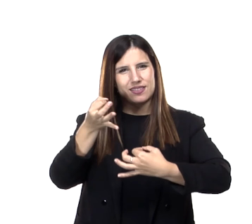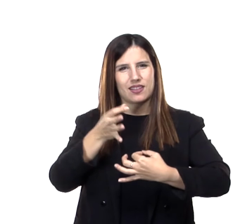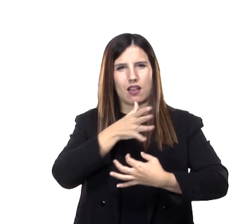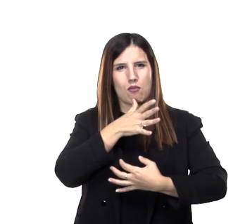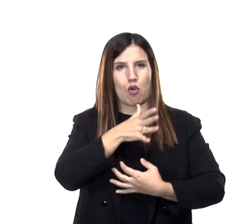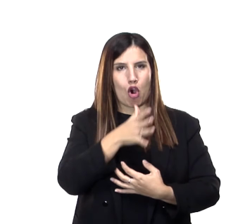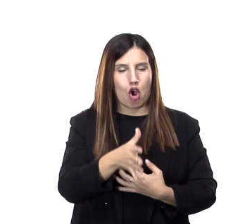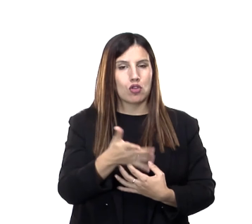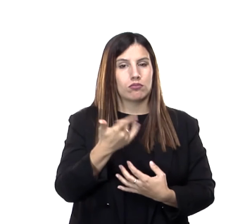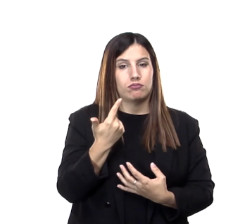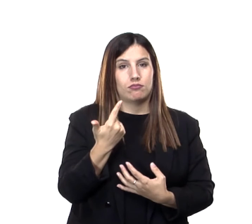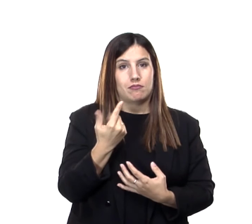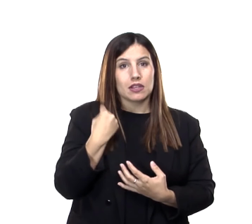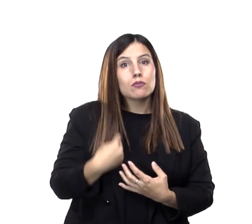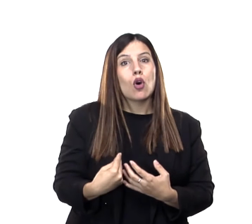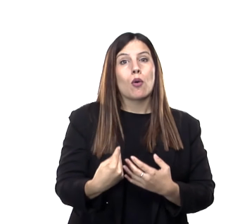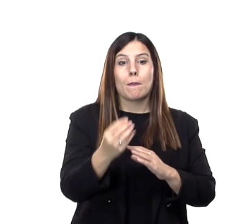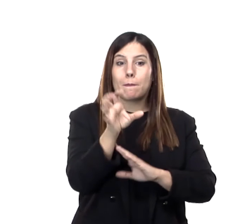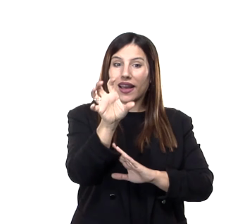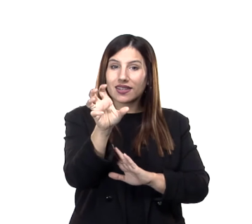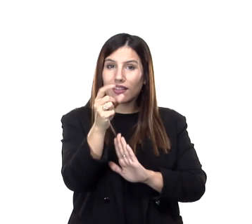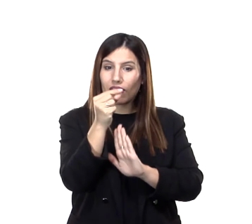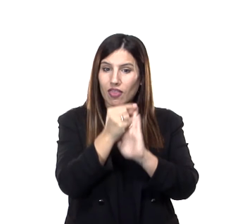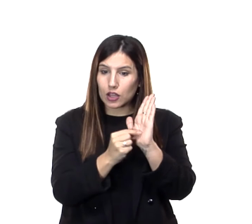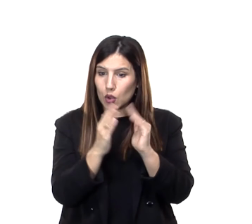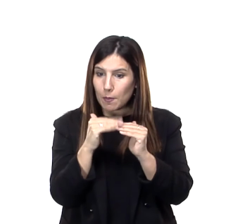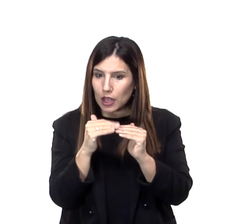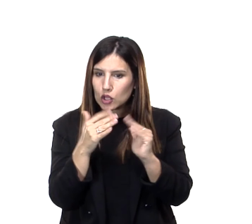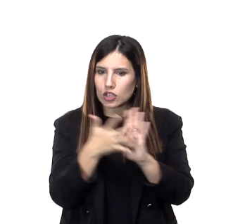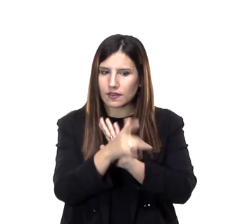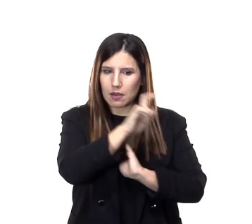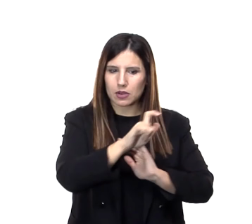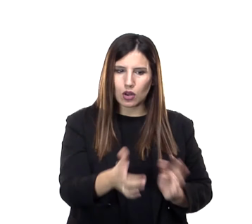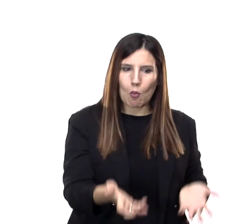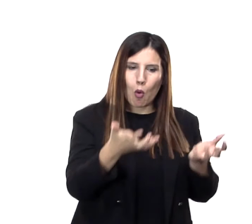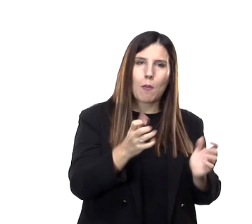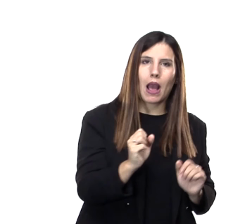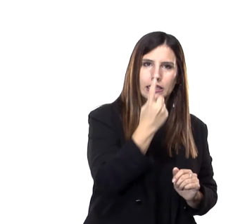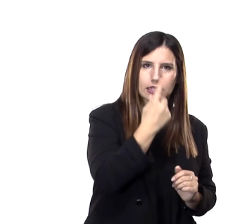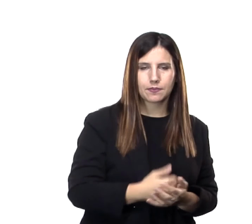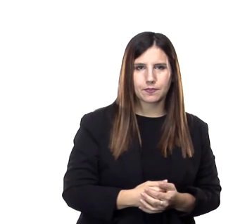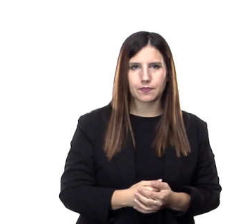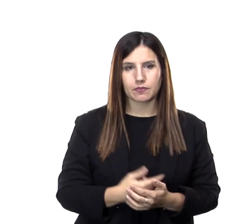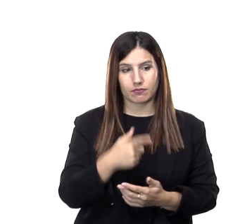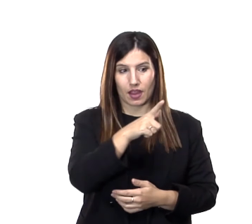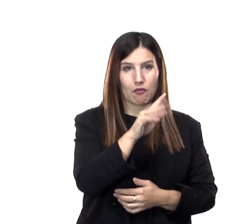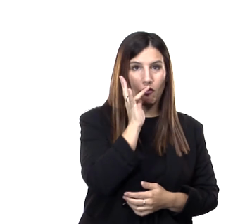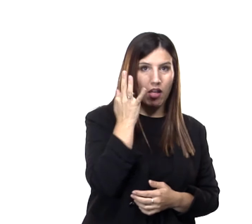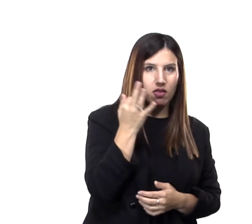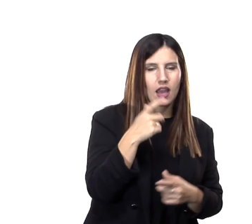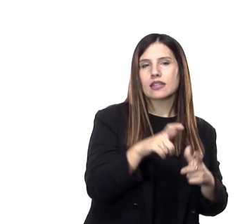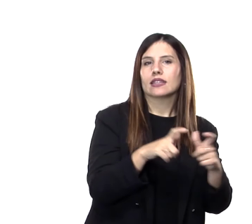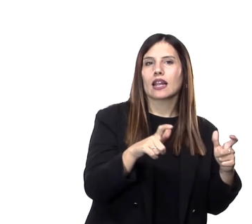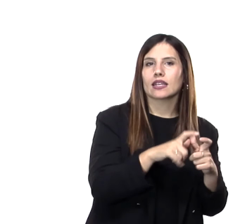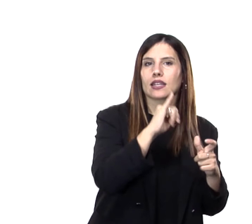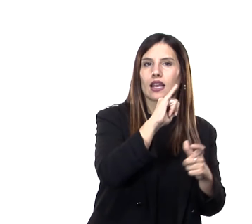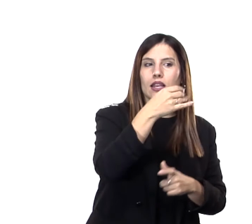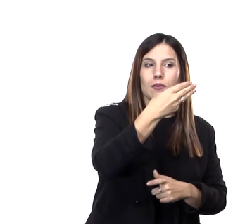pudo salvar a más gente en francia no tenían las tarjetas de ibm que tenían